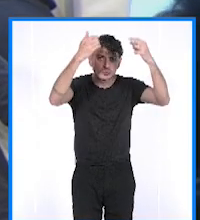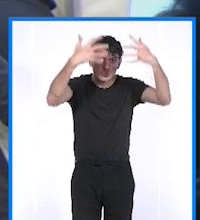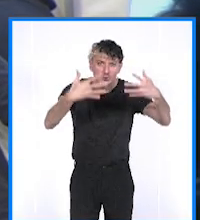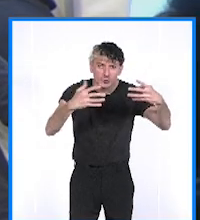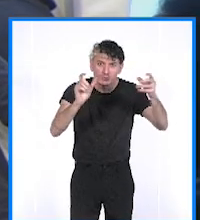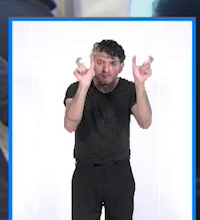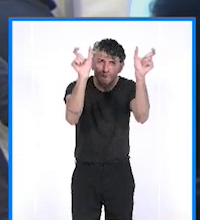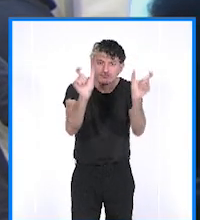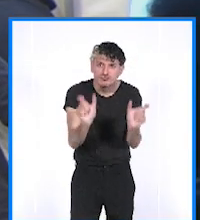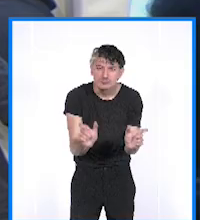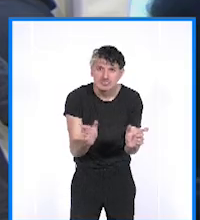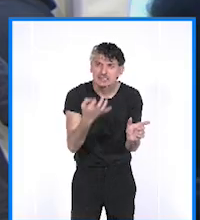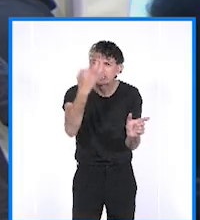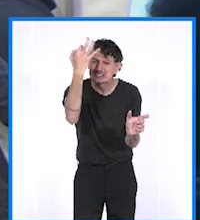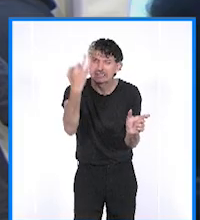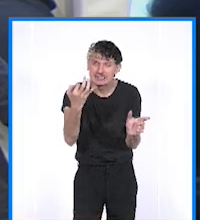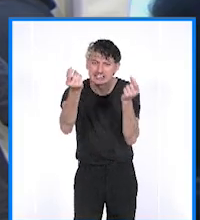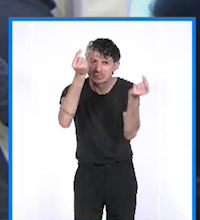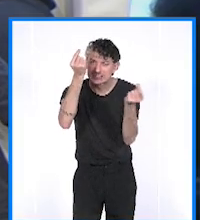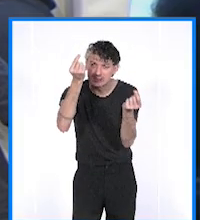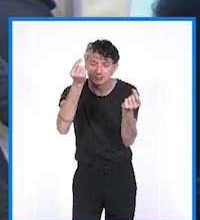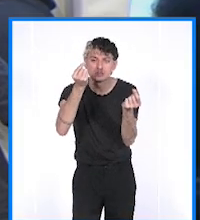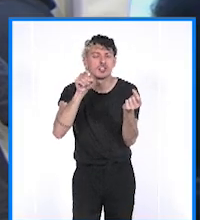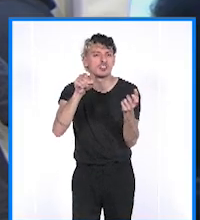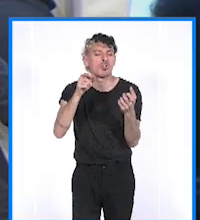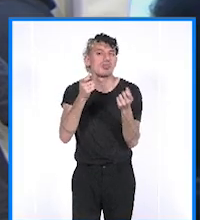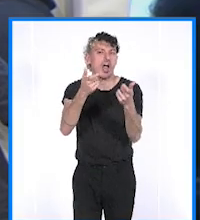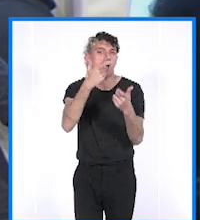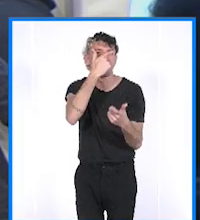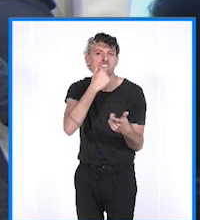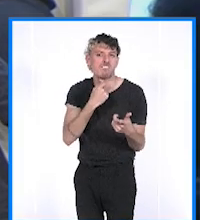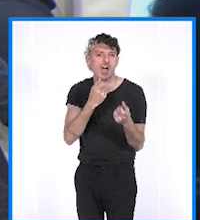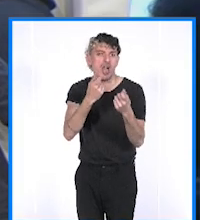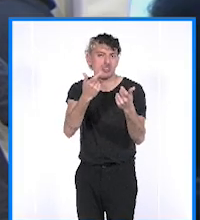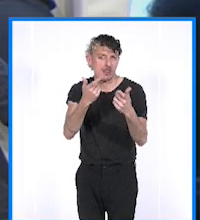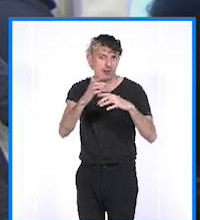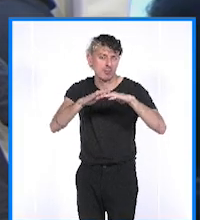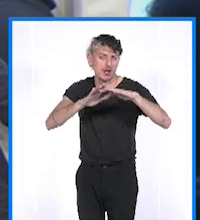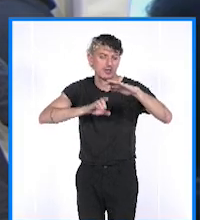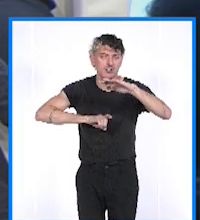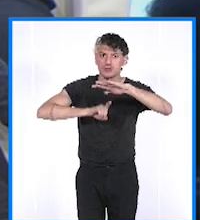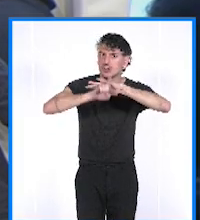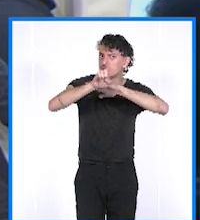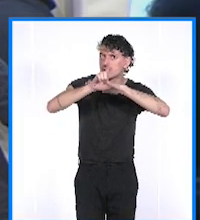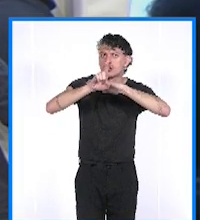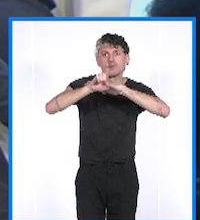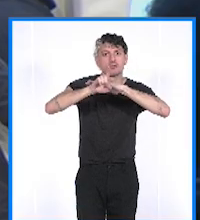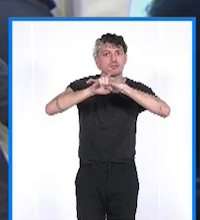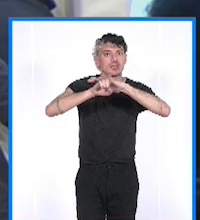buenas prácticas con otros Entonces eso facilitaría ese cambio que es un tema Pues evolutivo de gestión fundamentalmente